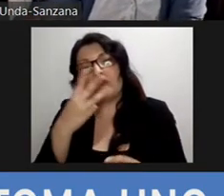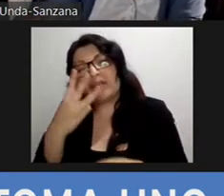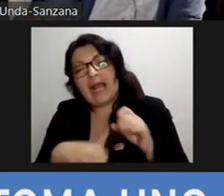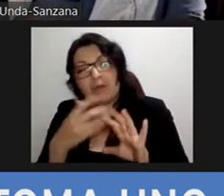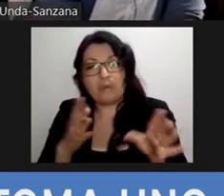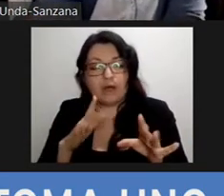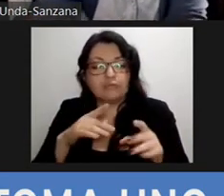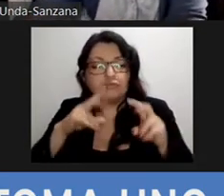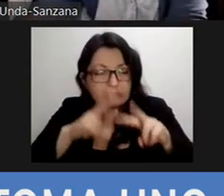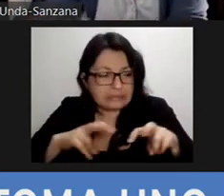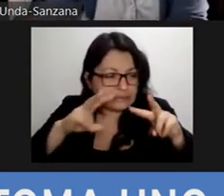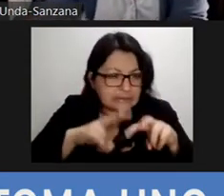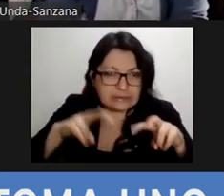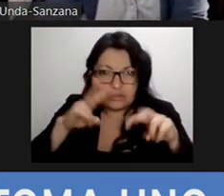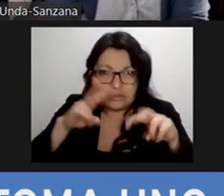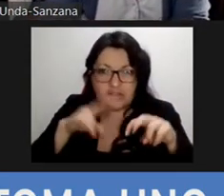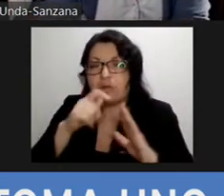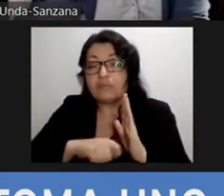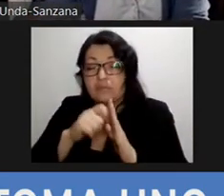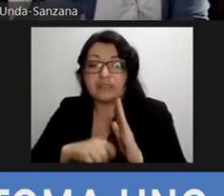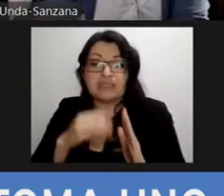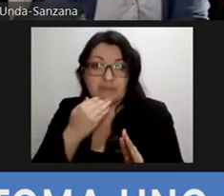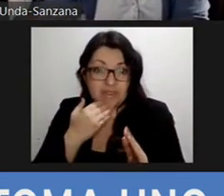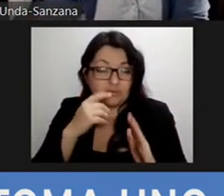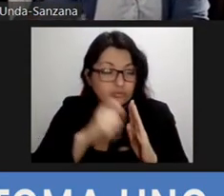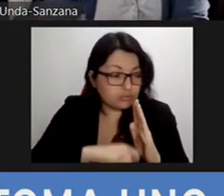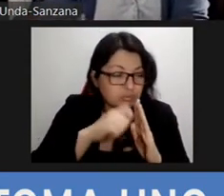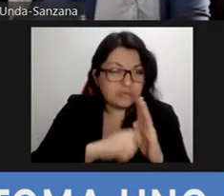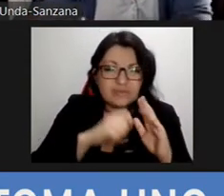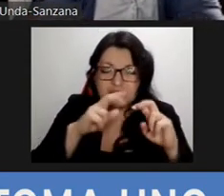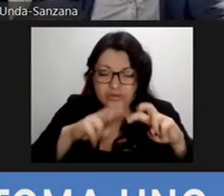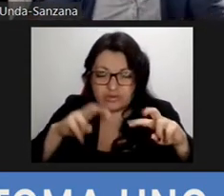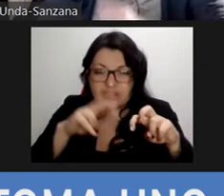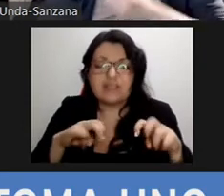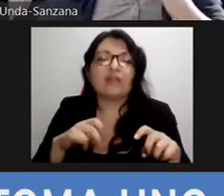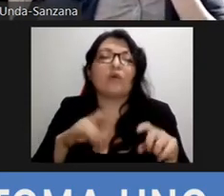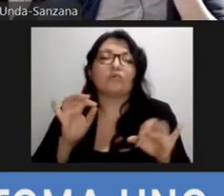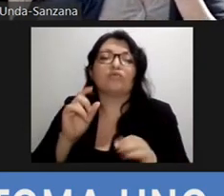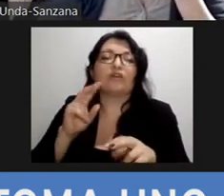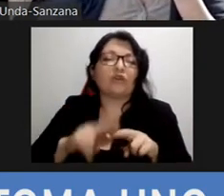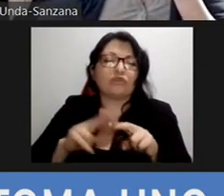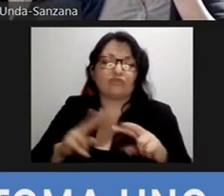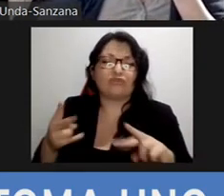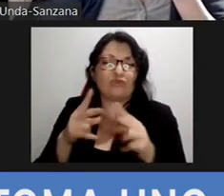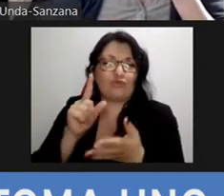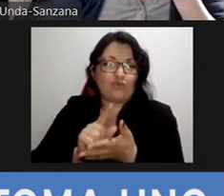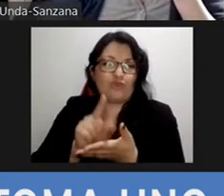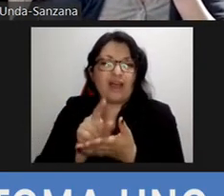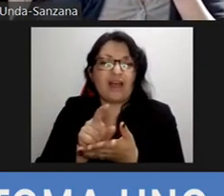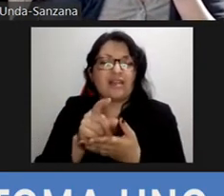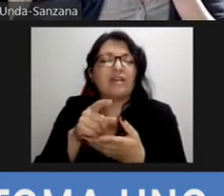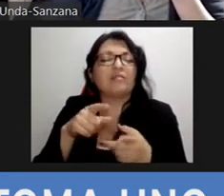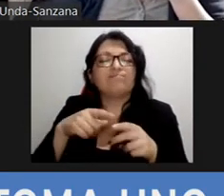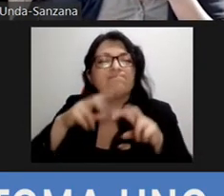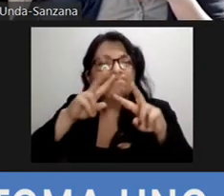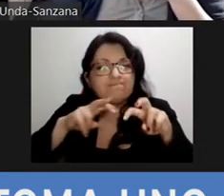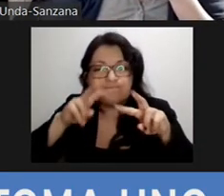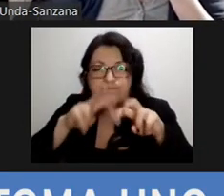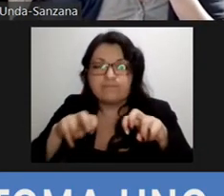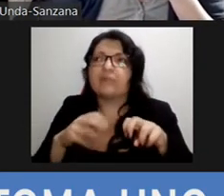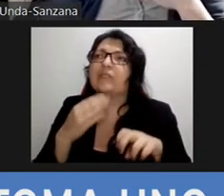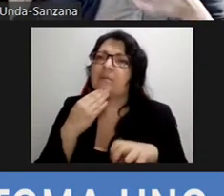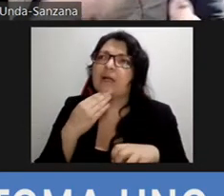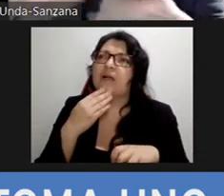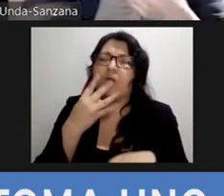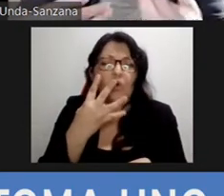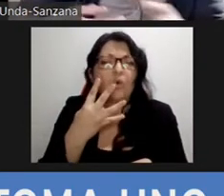estaciones de varios meses, digamos, tomando datos en una estación que instalaron ahí. Y particularmente trajeron, creo